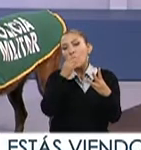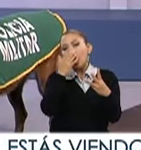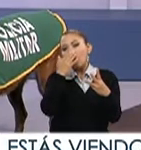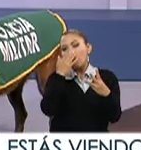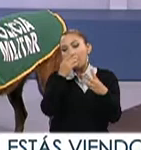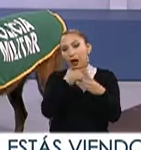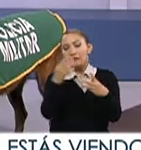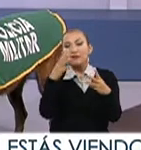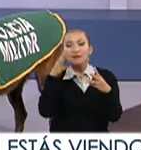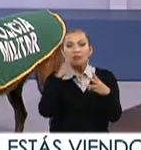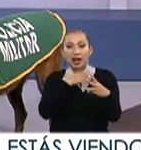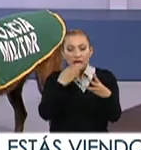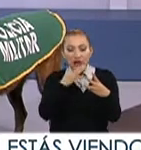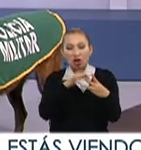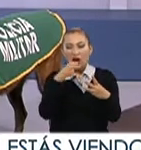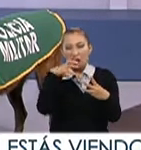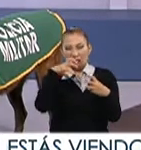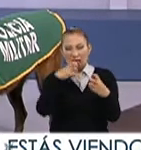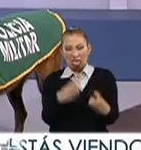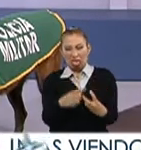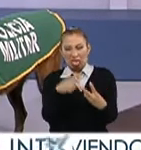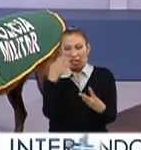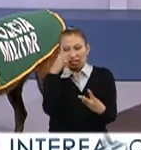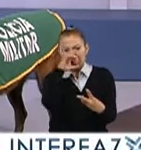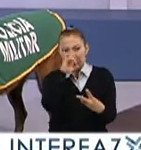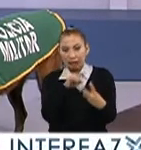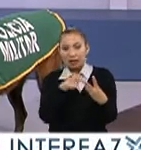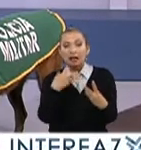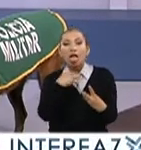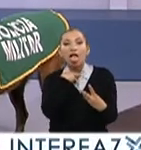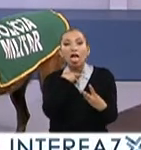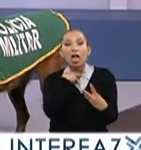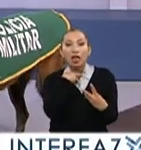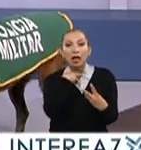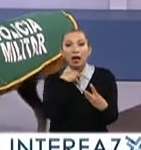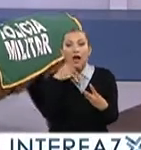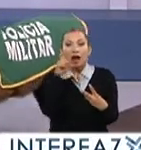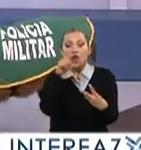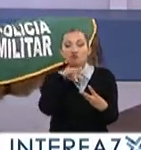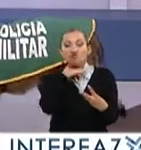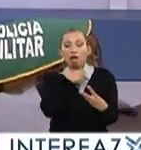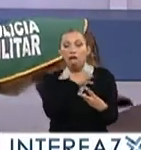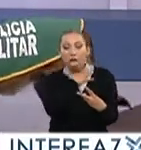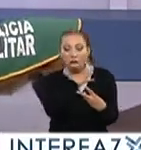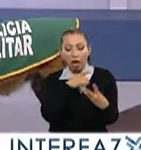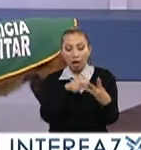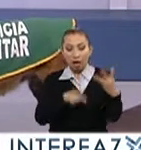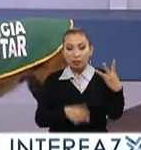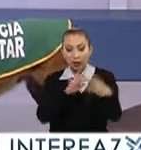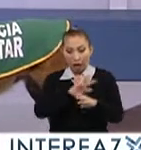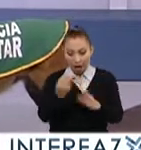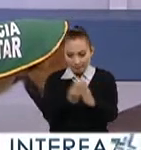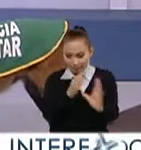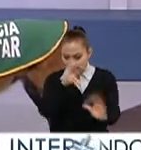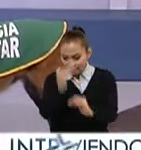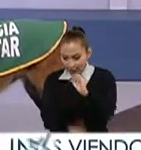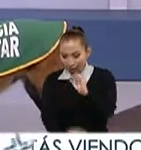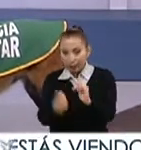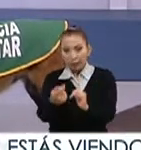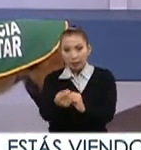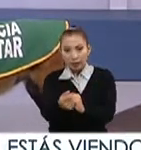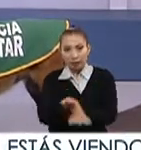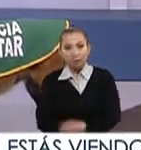de fresco, putrefacto y pseudoaroma de ahogado. Y ya con eso termina la etapa de adiestramiento de un